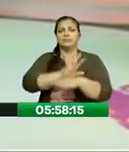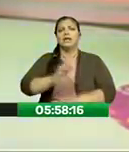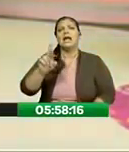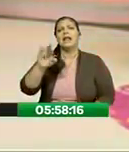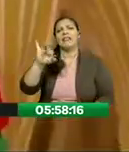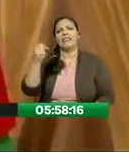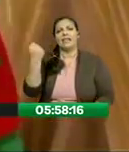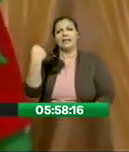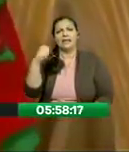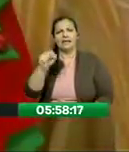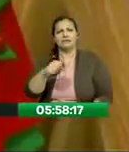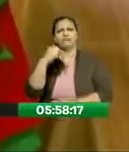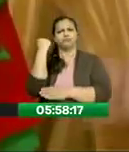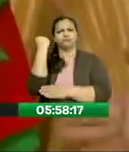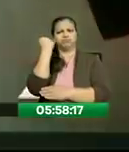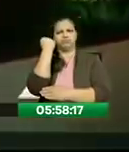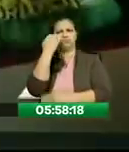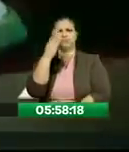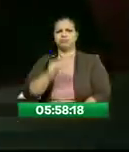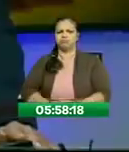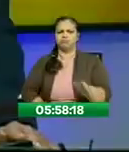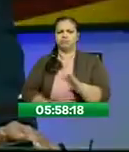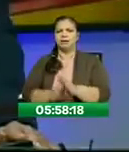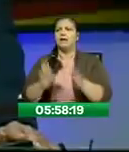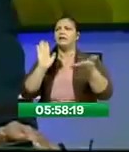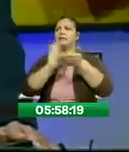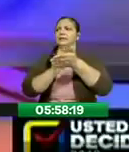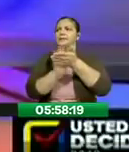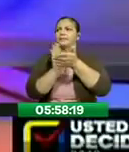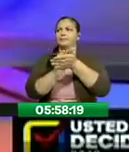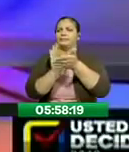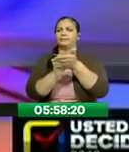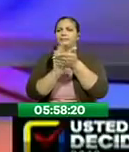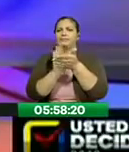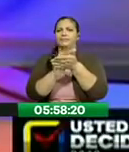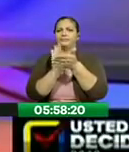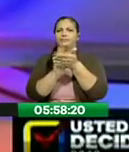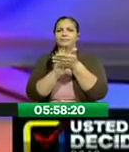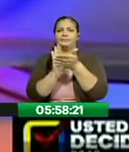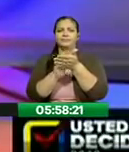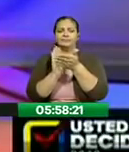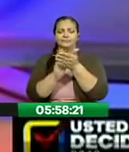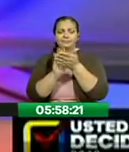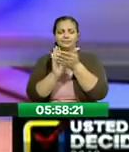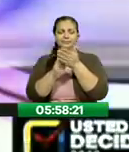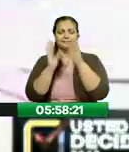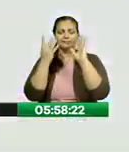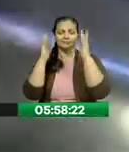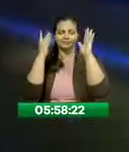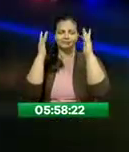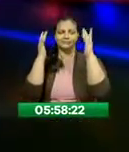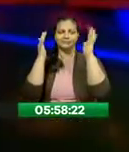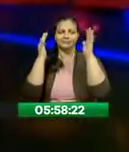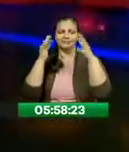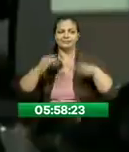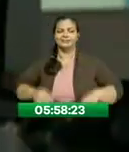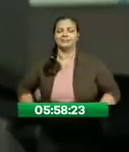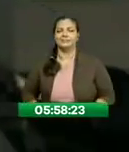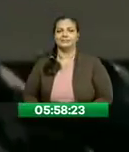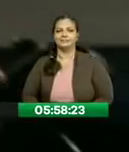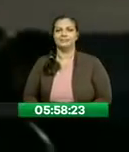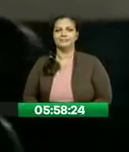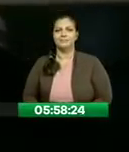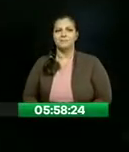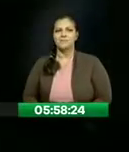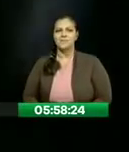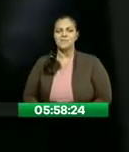E internacional. Claro, pero ponle unos aplausos, pues, Orejón. Ahí está eso. O sea que, y a propósito, decías tú, dentro